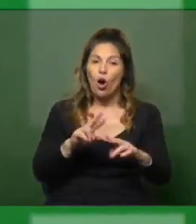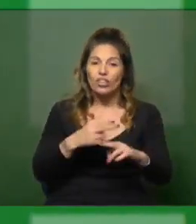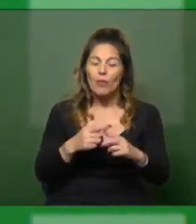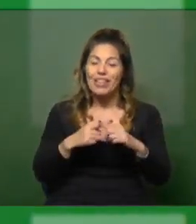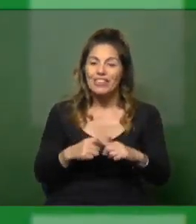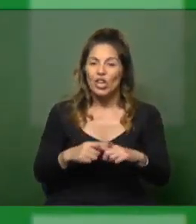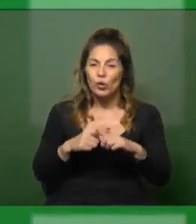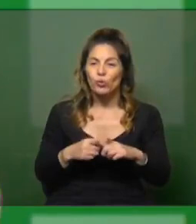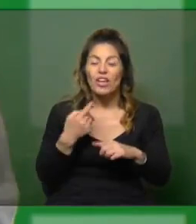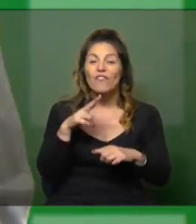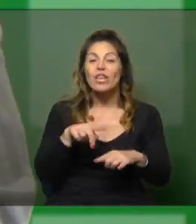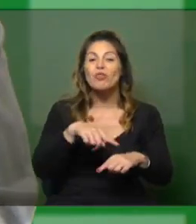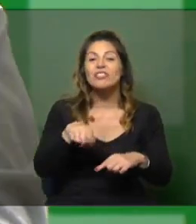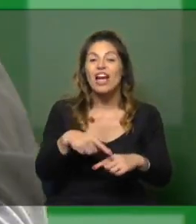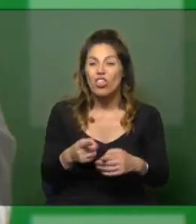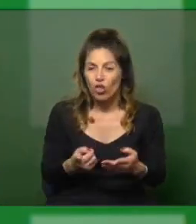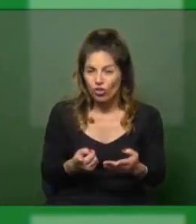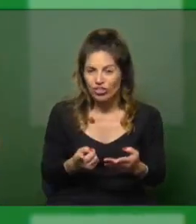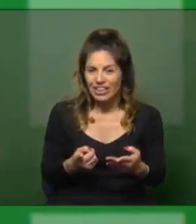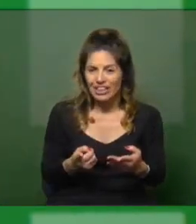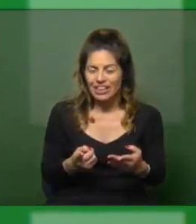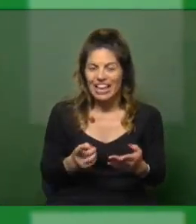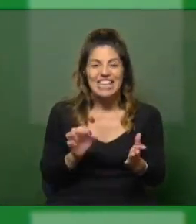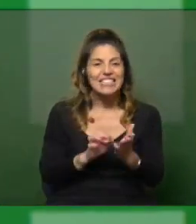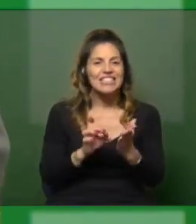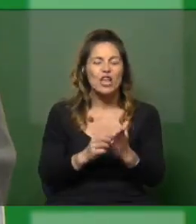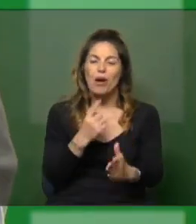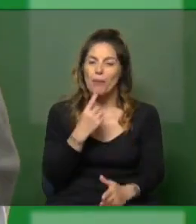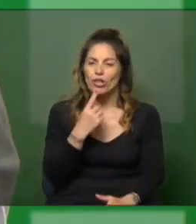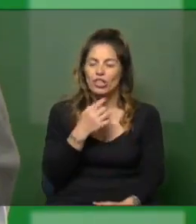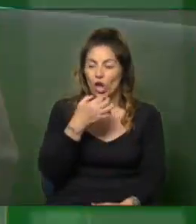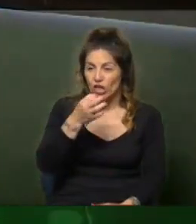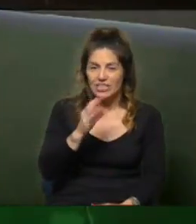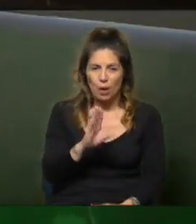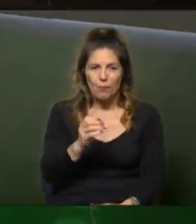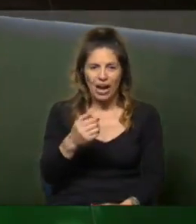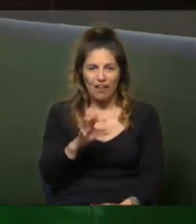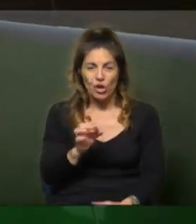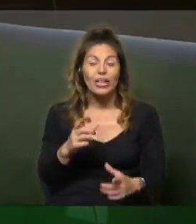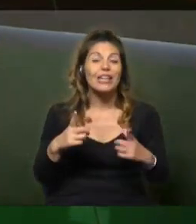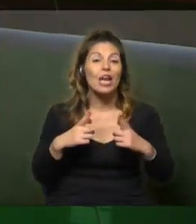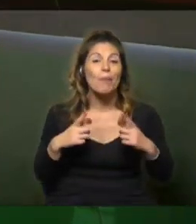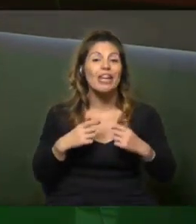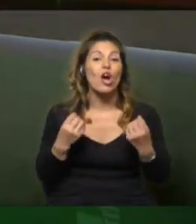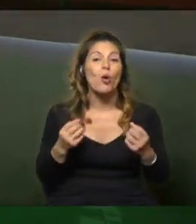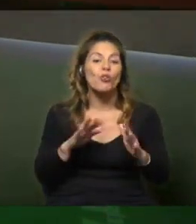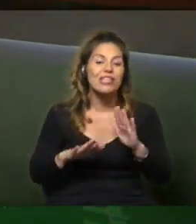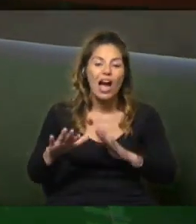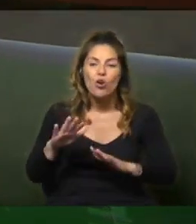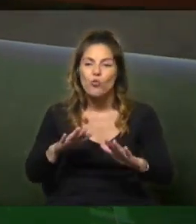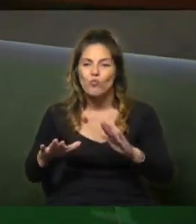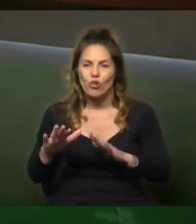veremos hasta dónde el conjunto del sistema político y esto es lo que decía Pablo hay que esperar a ver cómo se